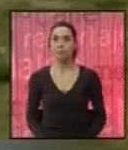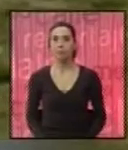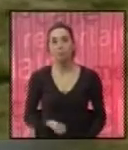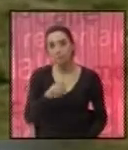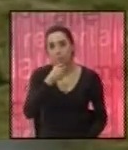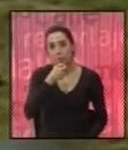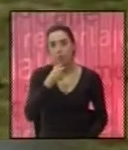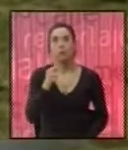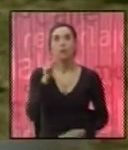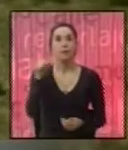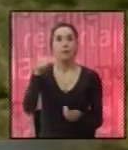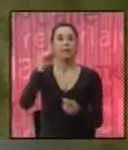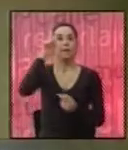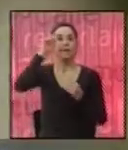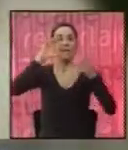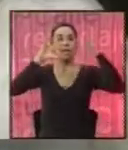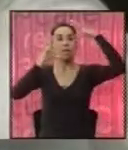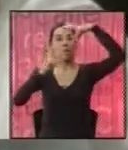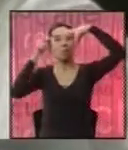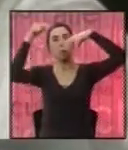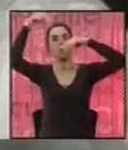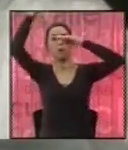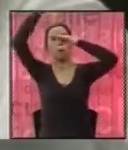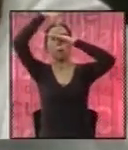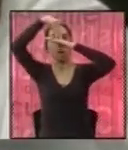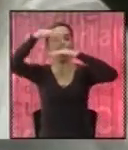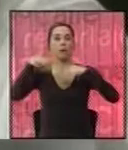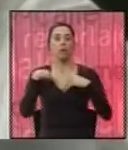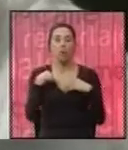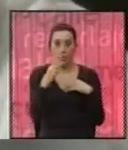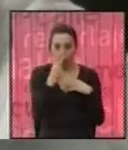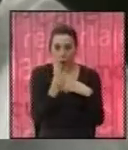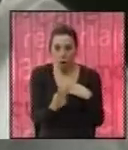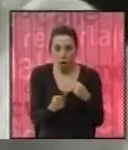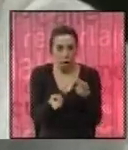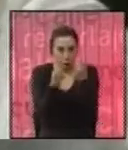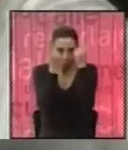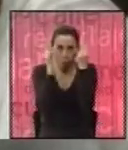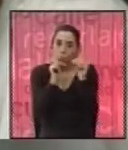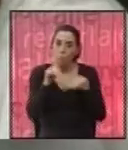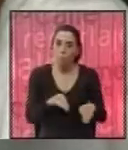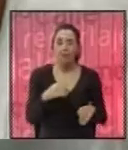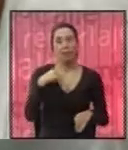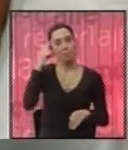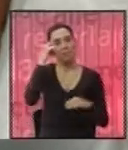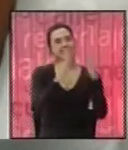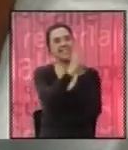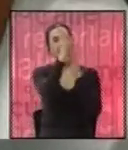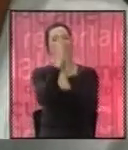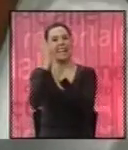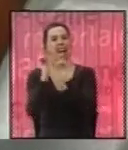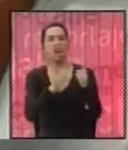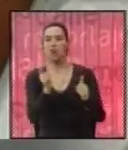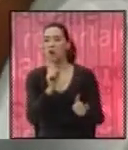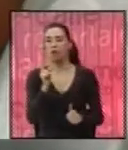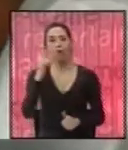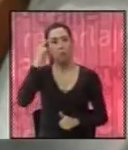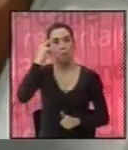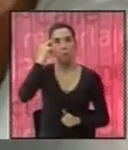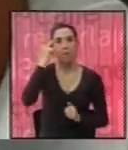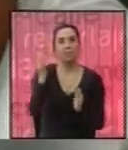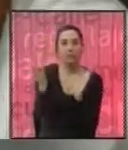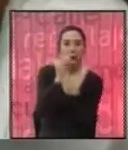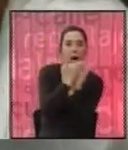Cuando estás parado ahí, en la cima del mundo, te vuelves tan humilde. Ya no puedes pensar en romper récords, ya no puedes pensar en recoger